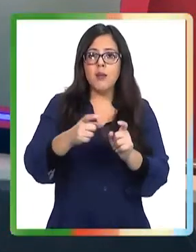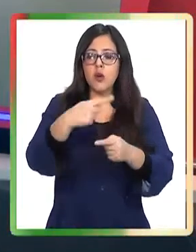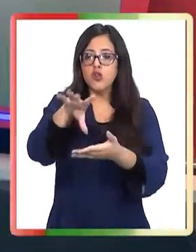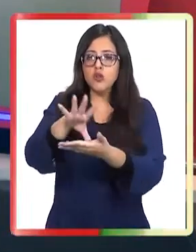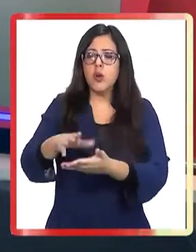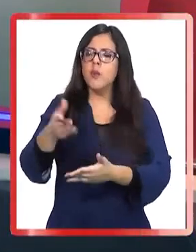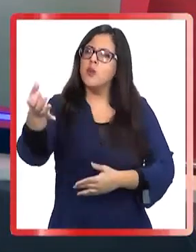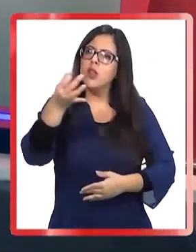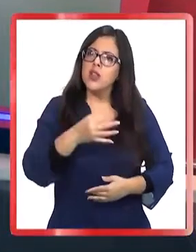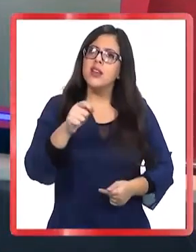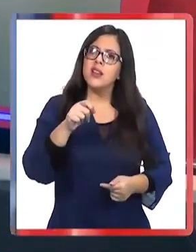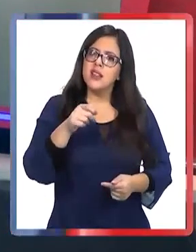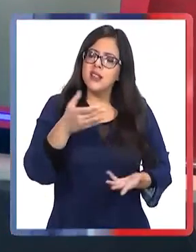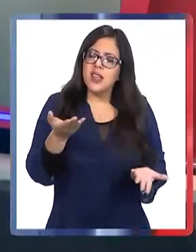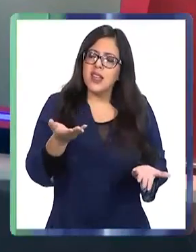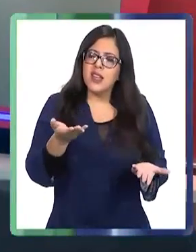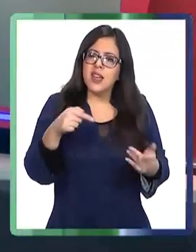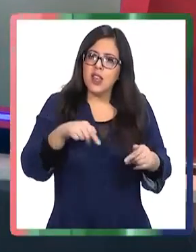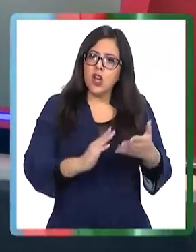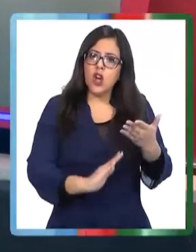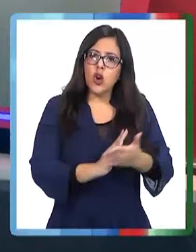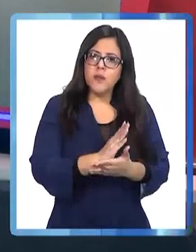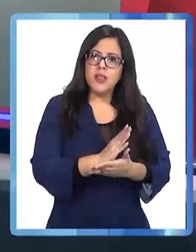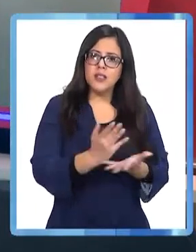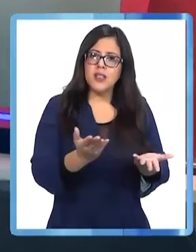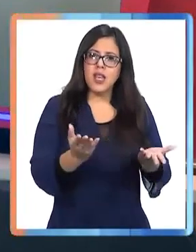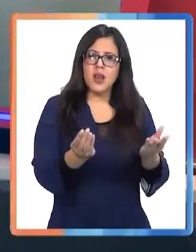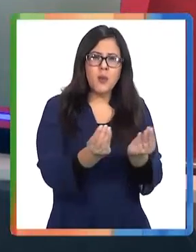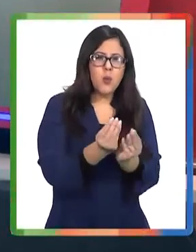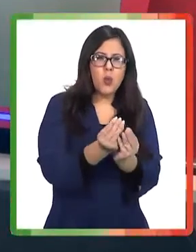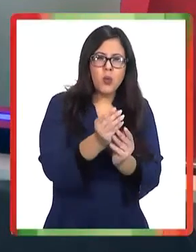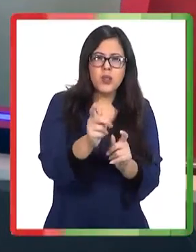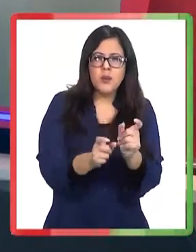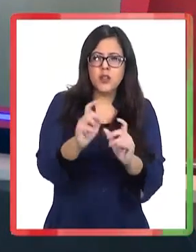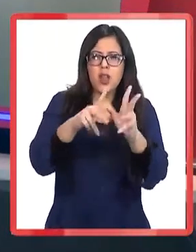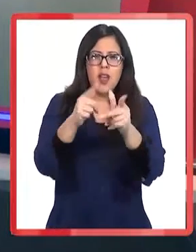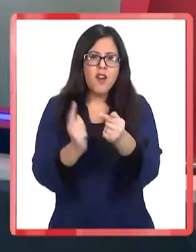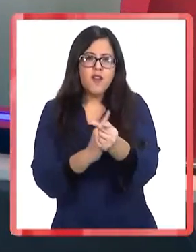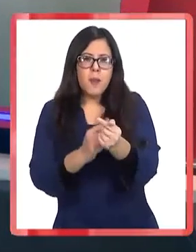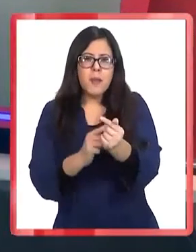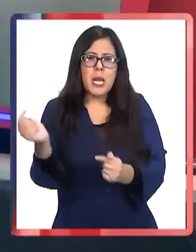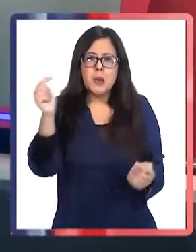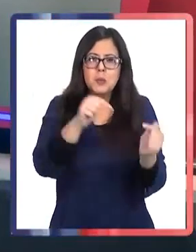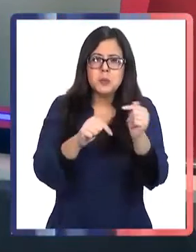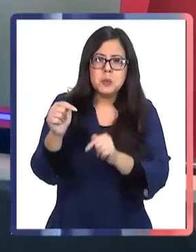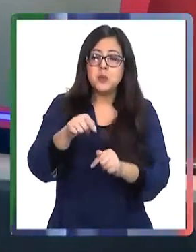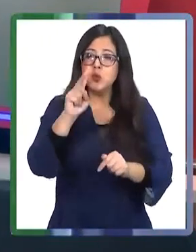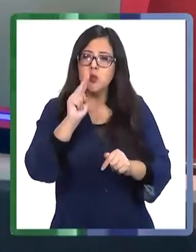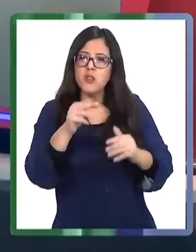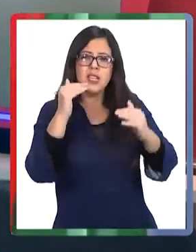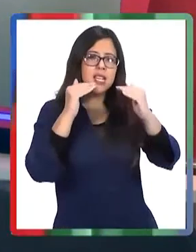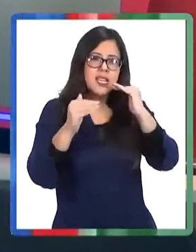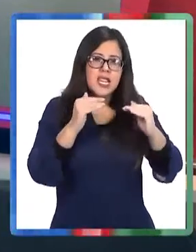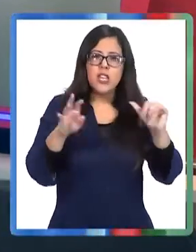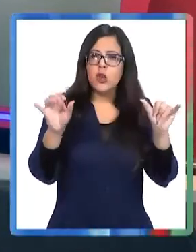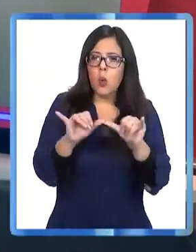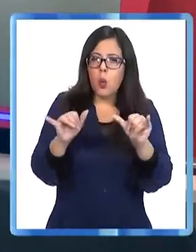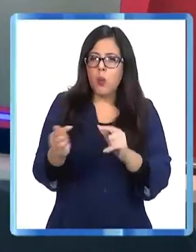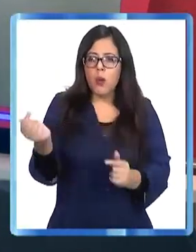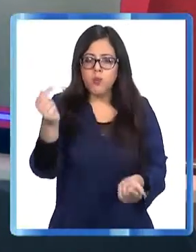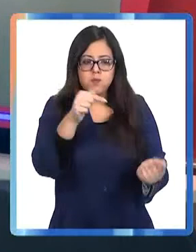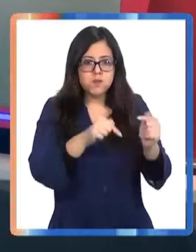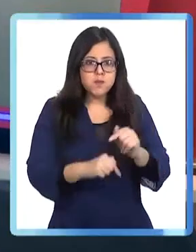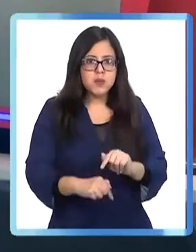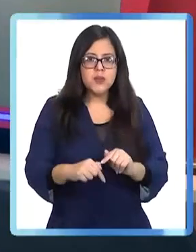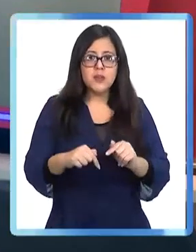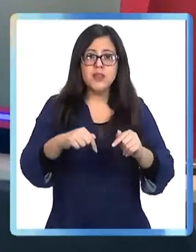trabajando, pero usted nos decía que a partir de ahora comienza a haber mucha más migración de familias. Entonces usted hablaba de niños y niñas, bebés que